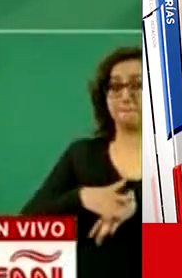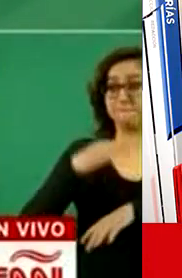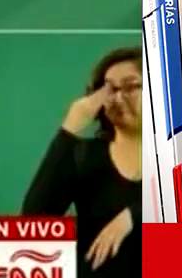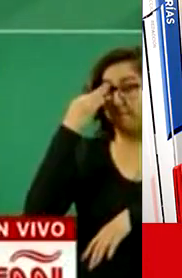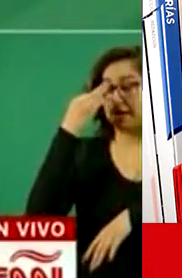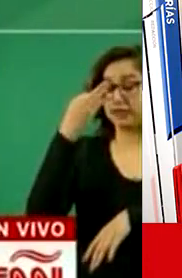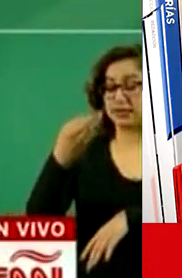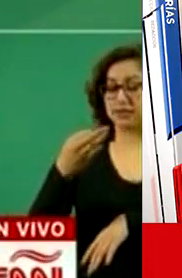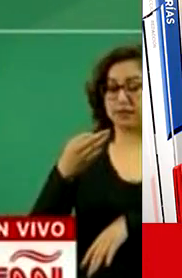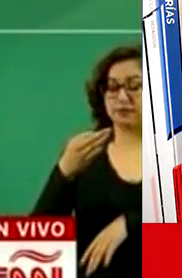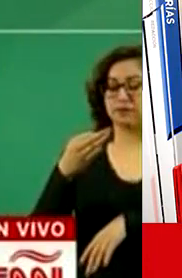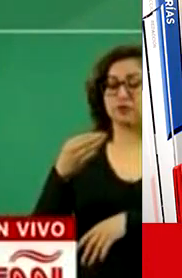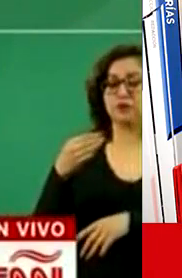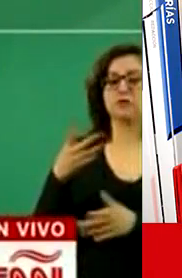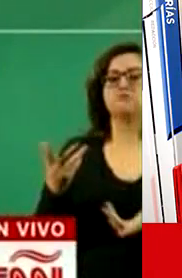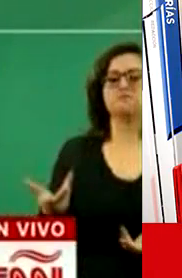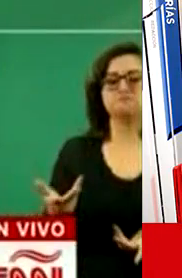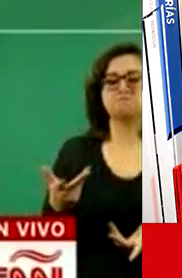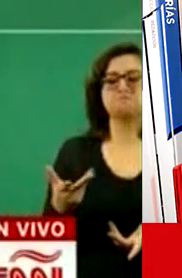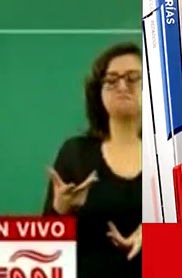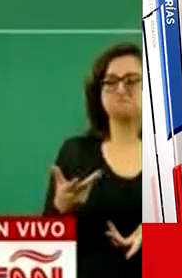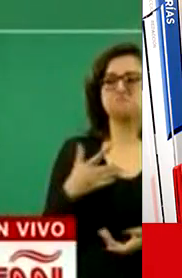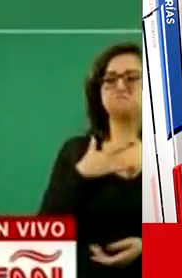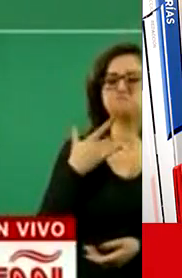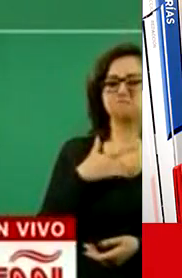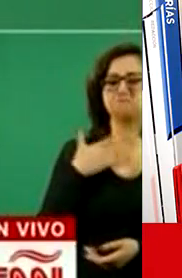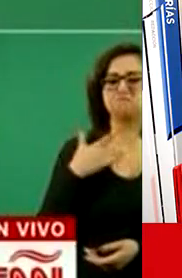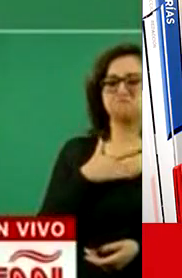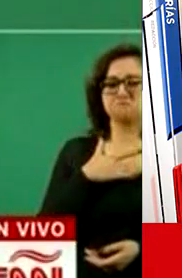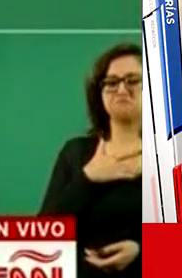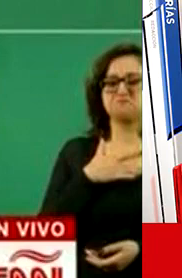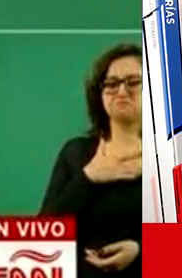Judicatura, yo estoy